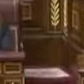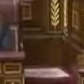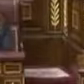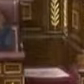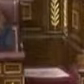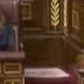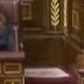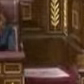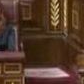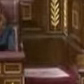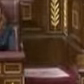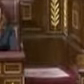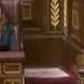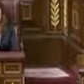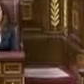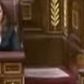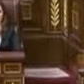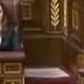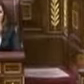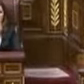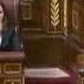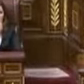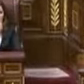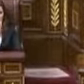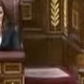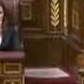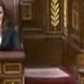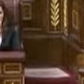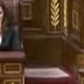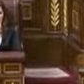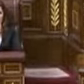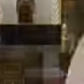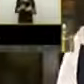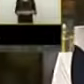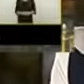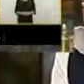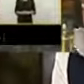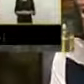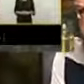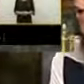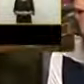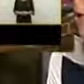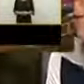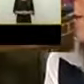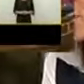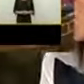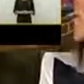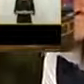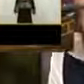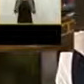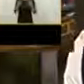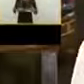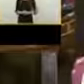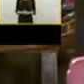escaños y a punto de ser inaugurada solemnemente esta sesión que vamos a compartir y comentar en directo con Pablo Aranguena. Muy buenas tardes. Hola, buenas tardes. Roberto Blanco Valdés, muy